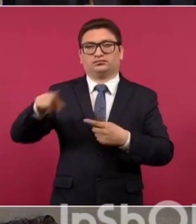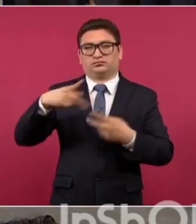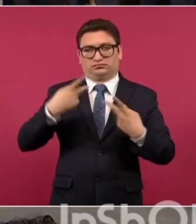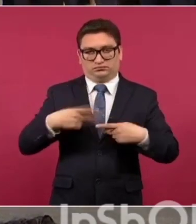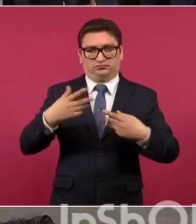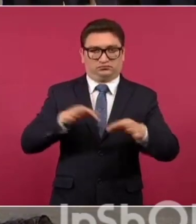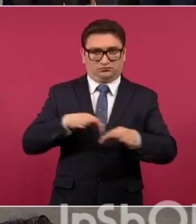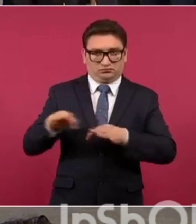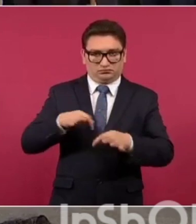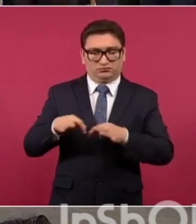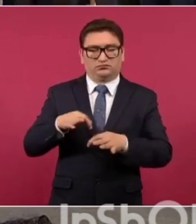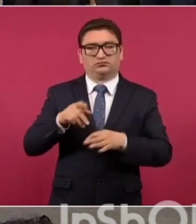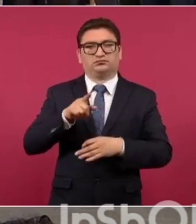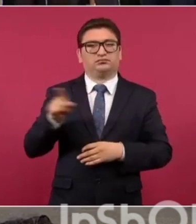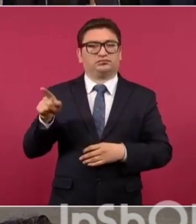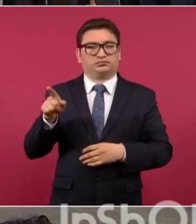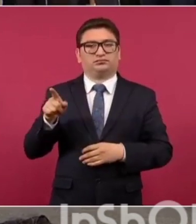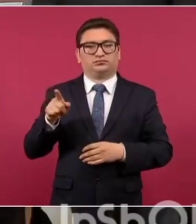tienen